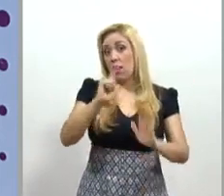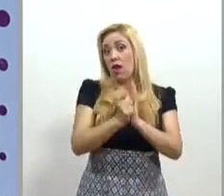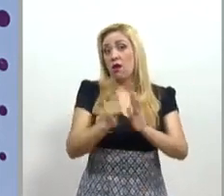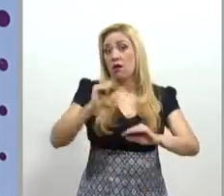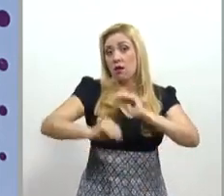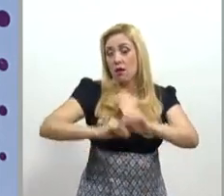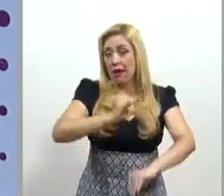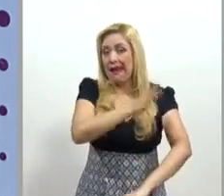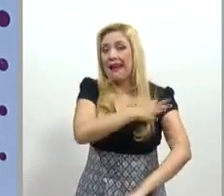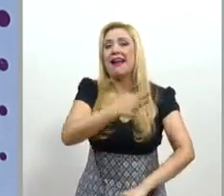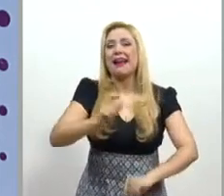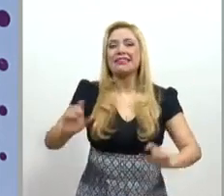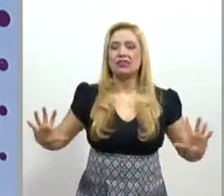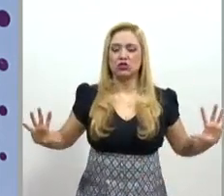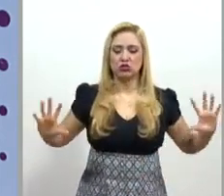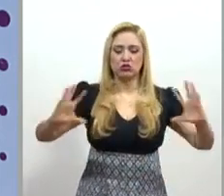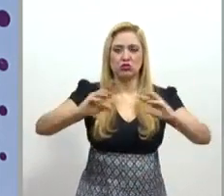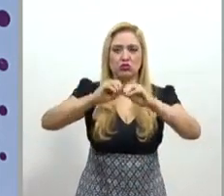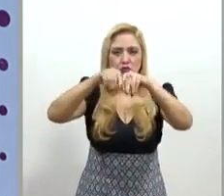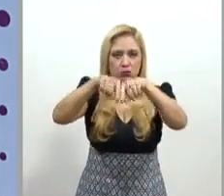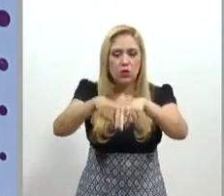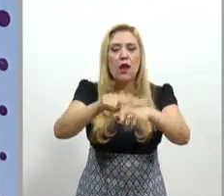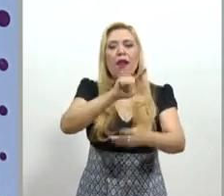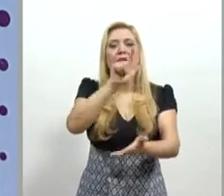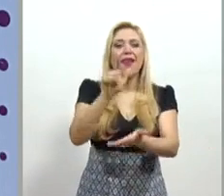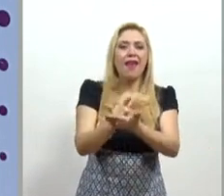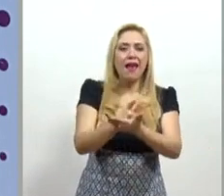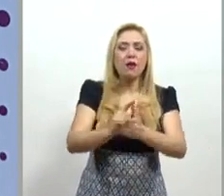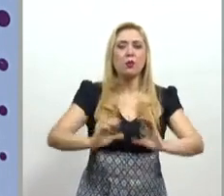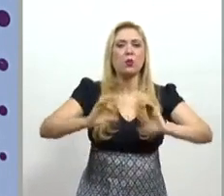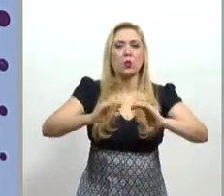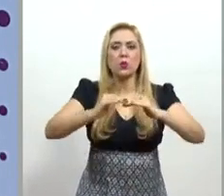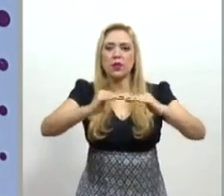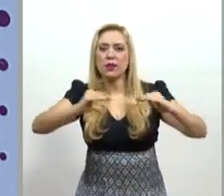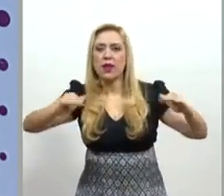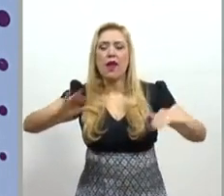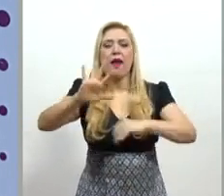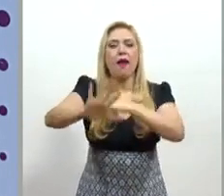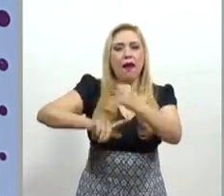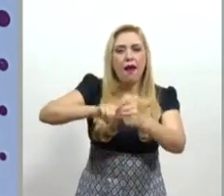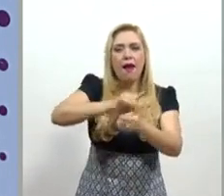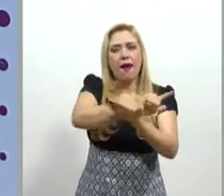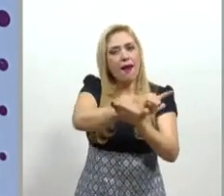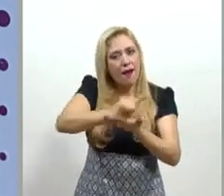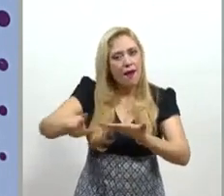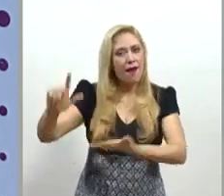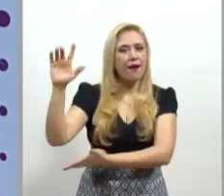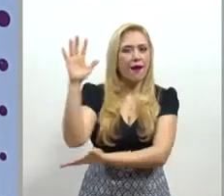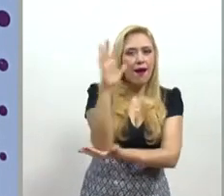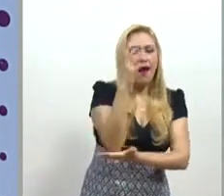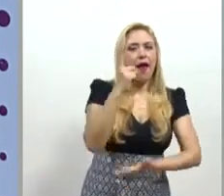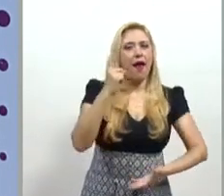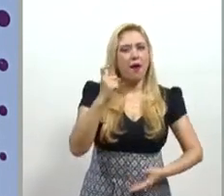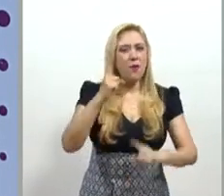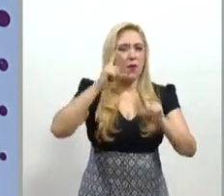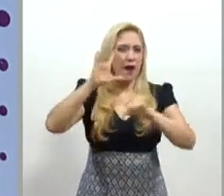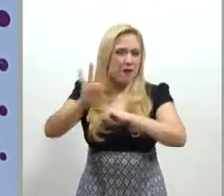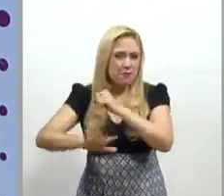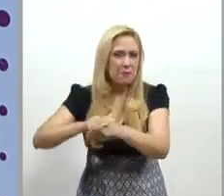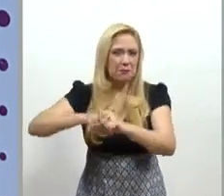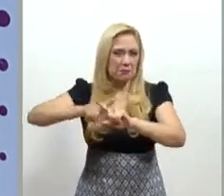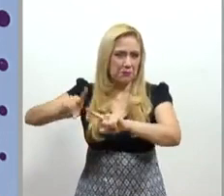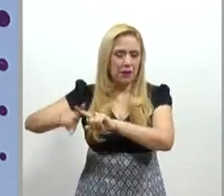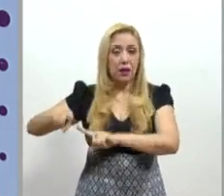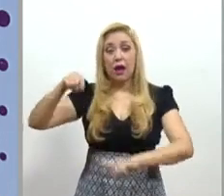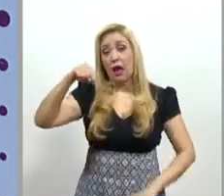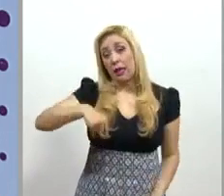Tenemos en el caso específico la Ley General de Equilibrio Ecológico y esto articula las distintas competencias. Ahora, no podemos olvidar